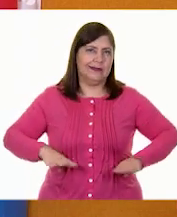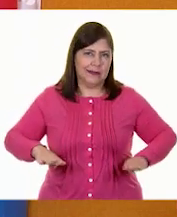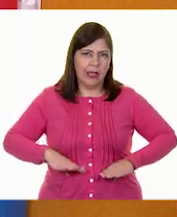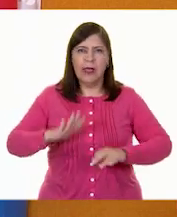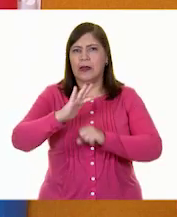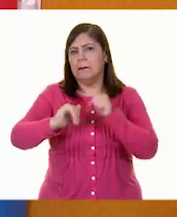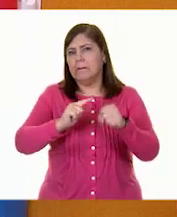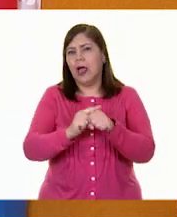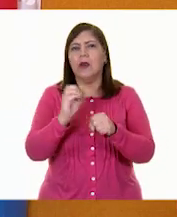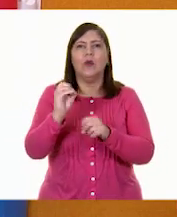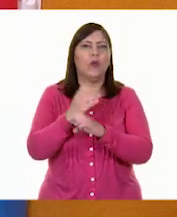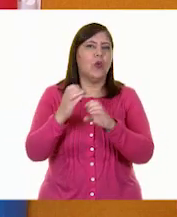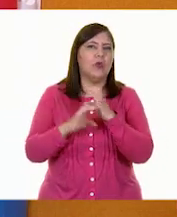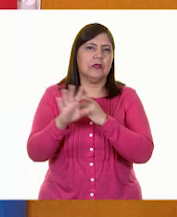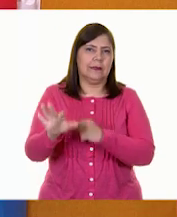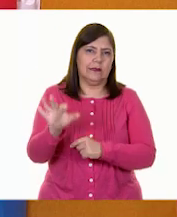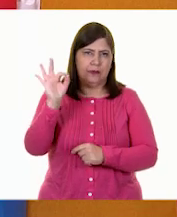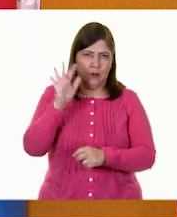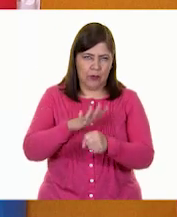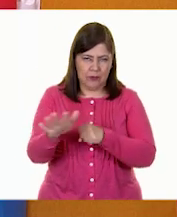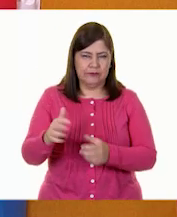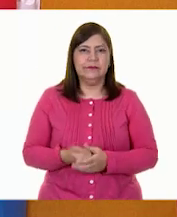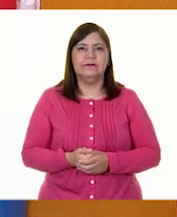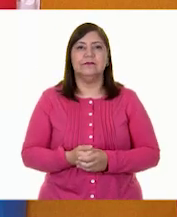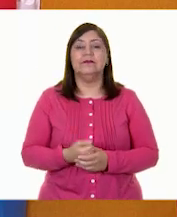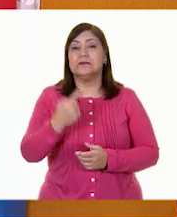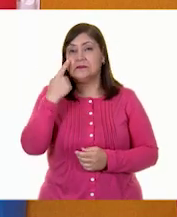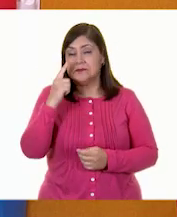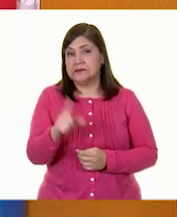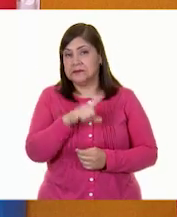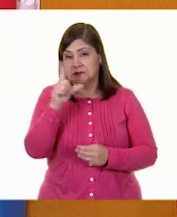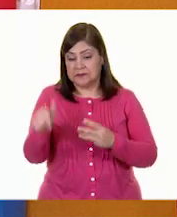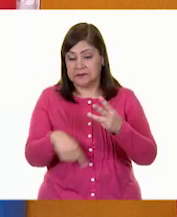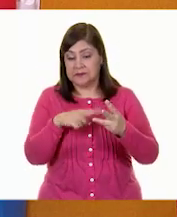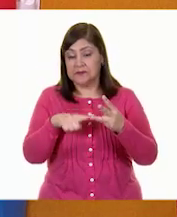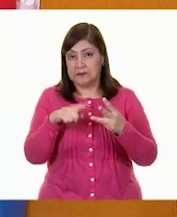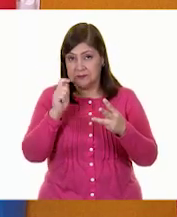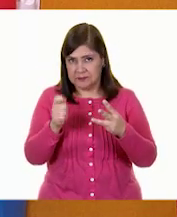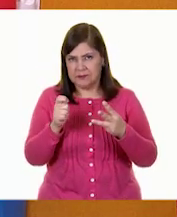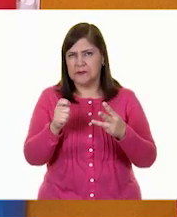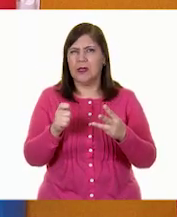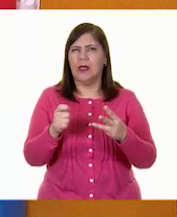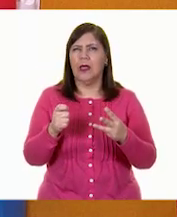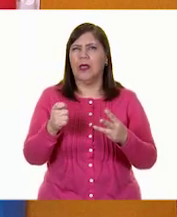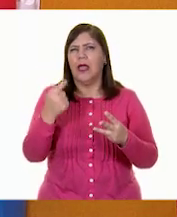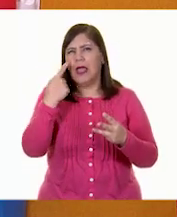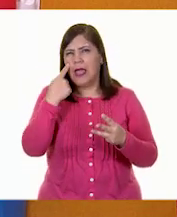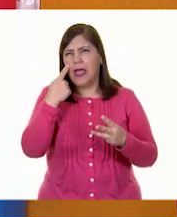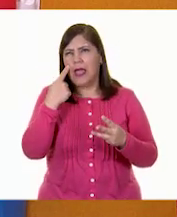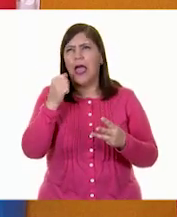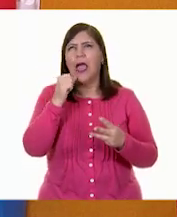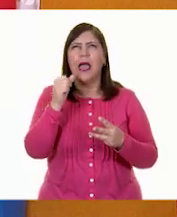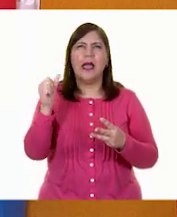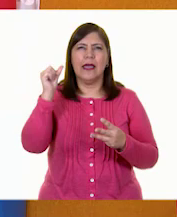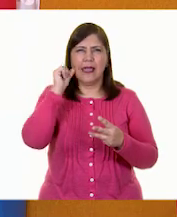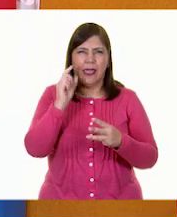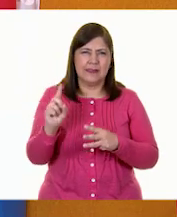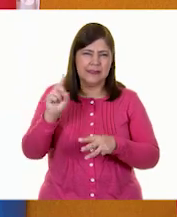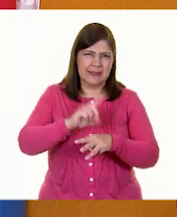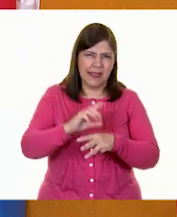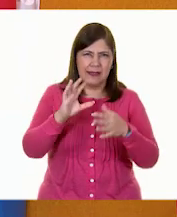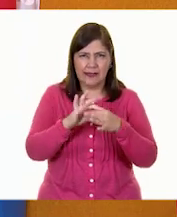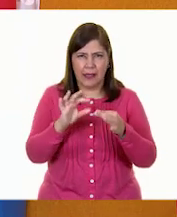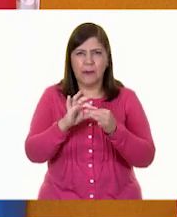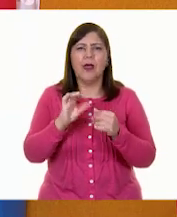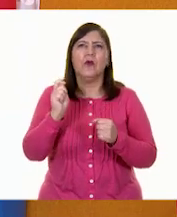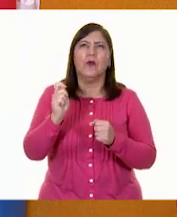o lo que hayan escogido, ¿vale? Sí, sí. Vamos a buscar algún recurso de los que revisamos el día de ayer para poder